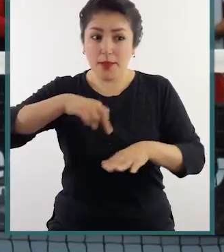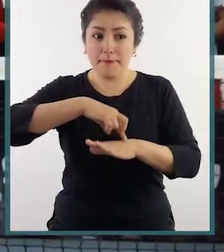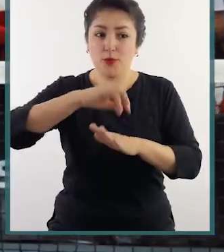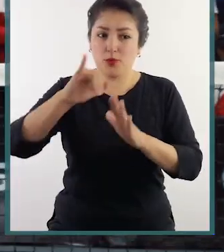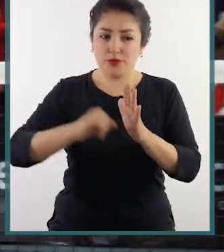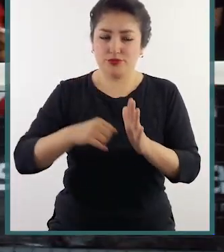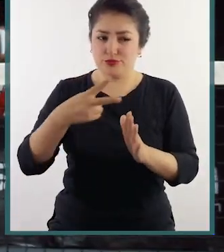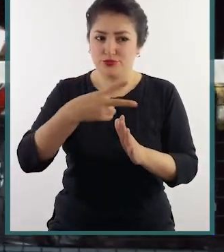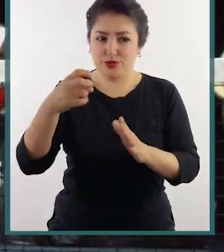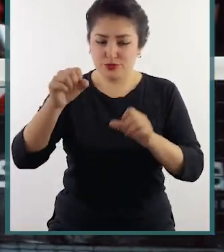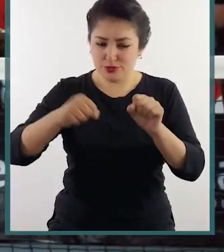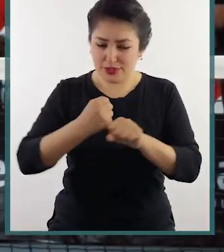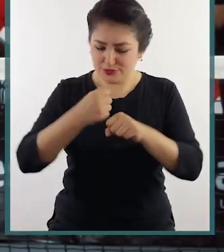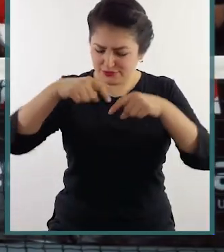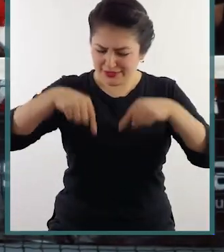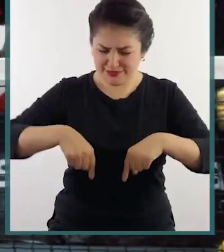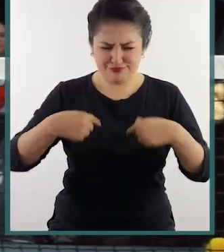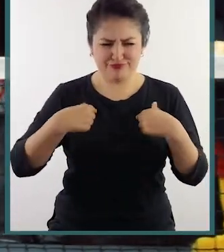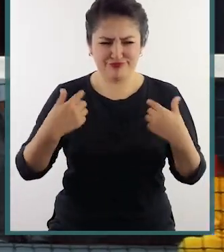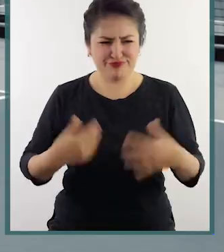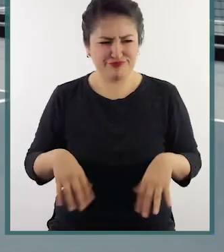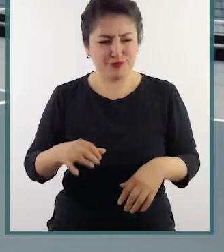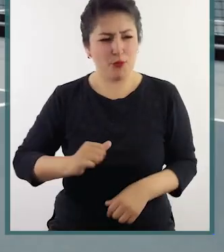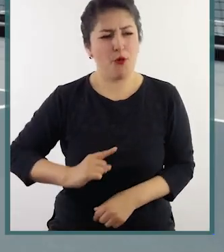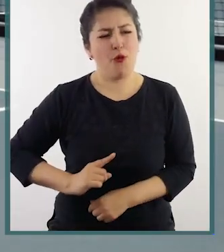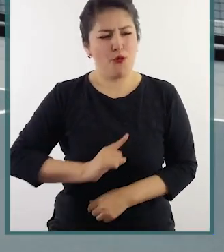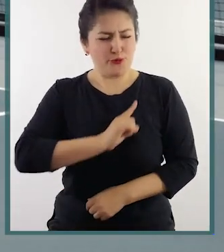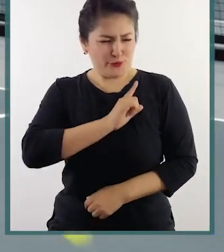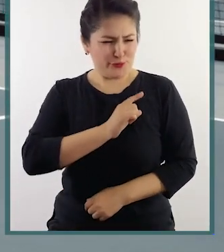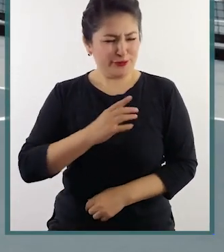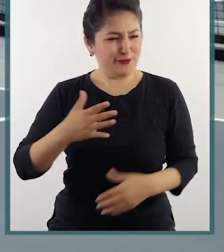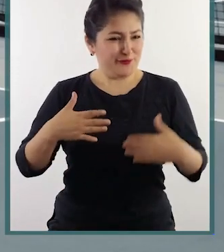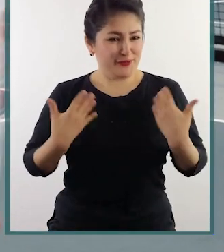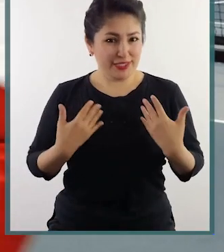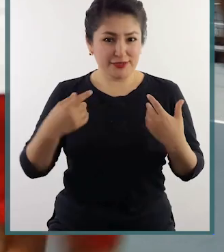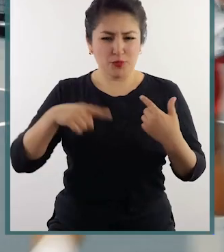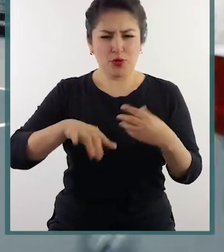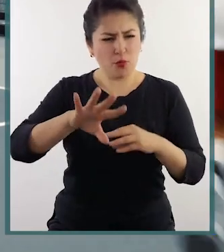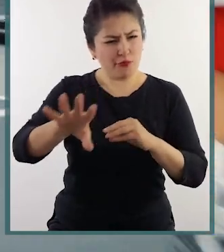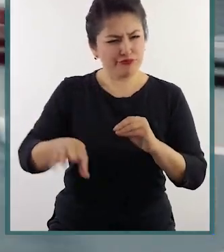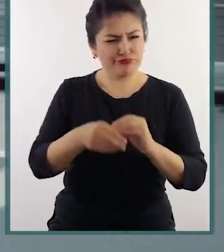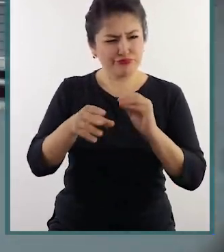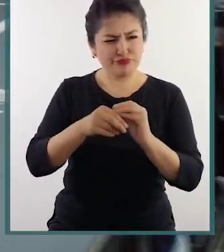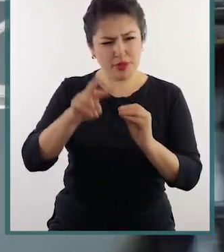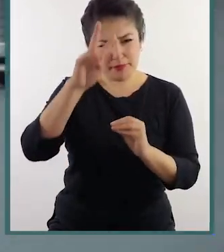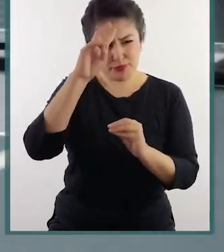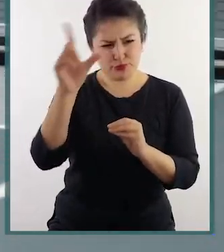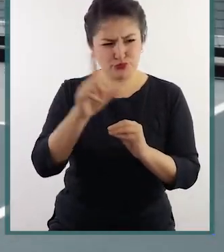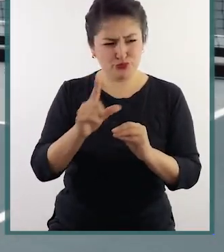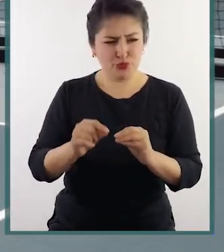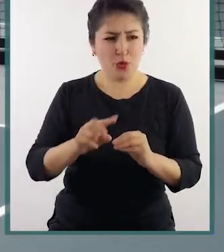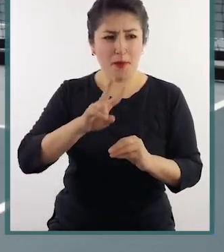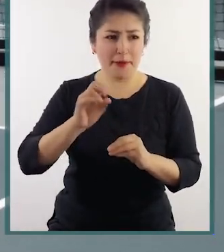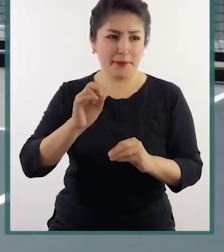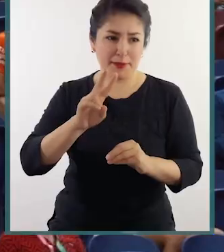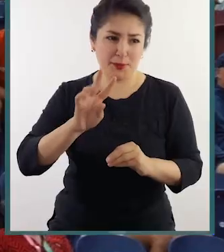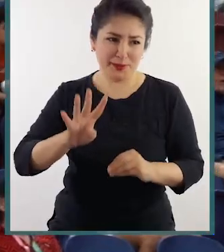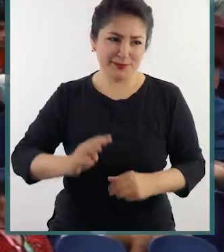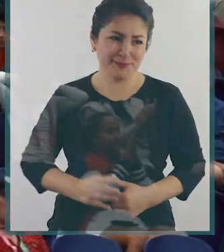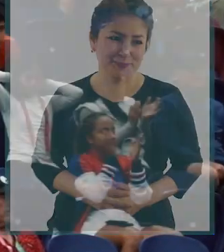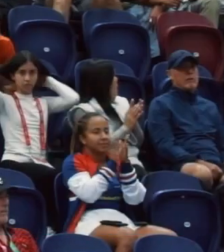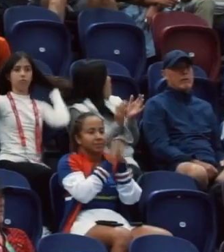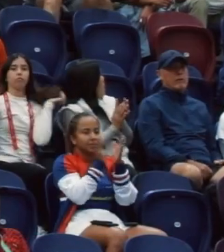Bicentenario, orgullosos de que esta edición sea edición bicentenario. Y así se suma a la serie de eventos conmemorativos de este año 2024.